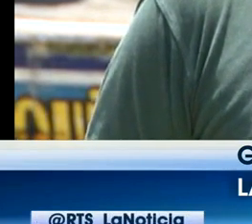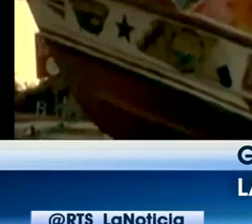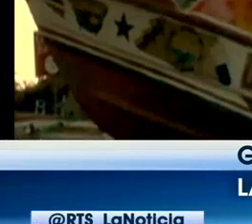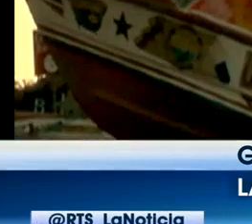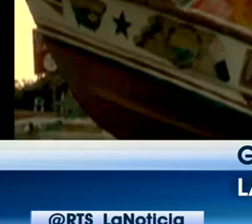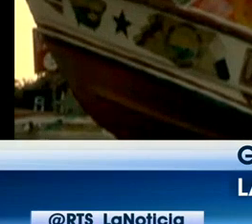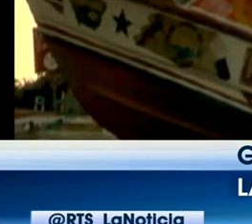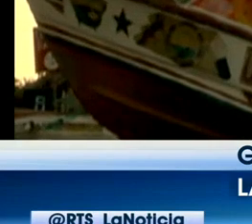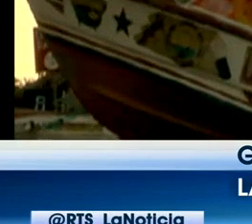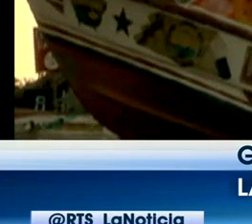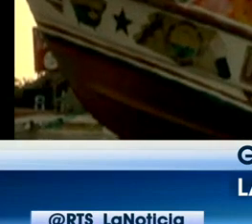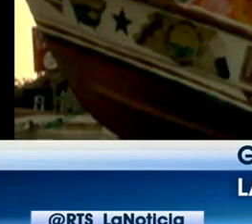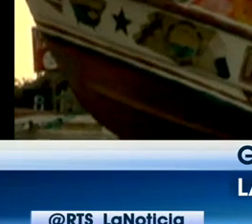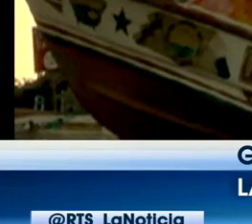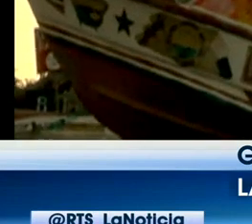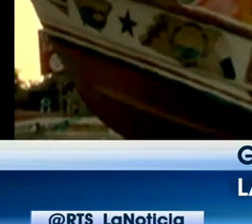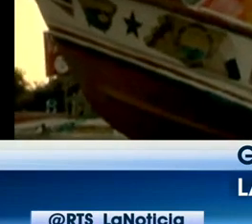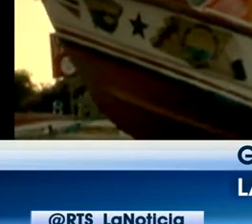aborígenes.